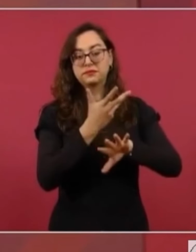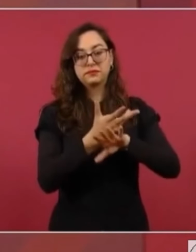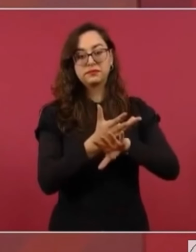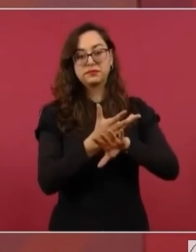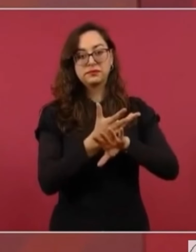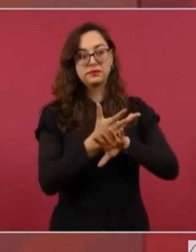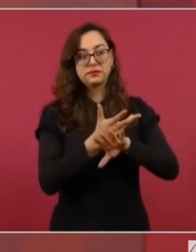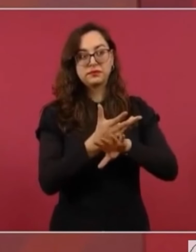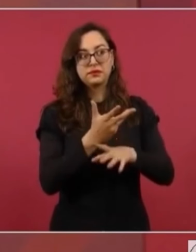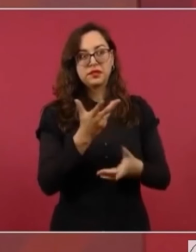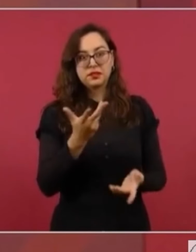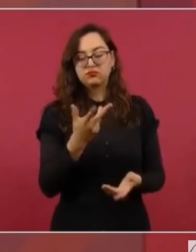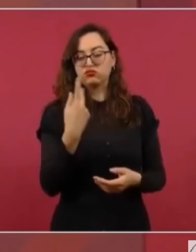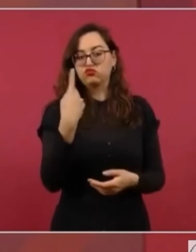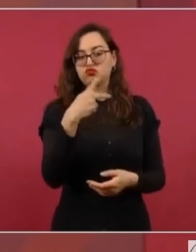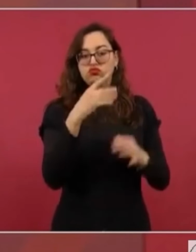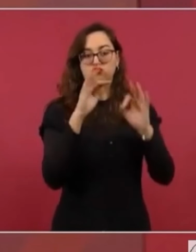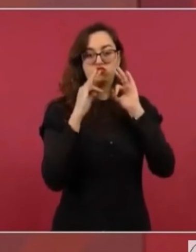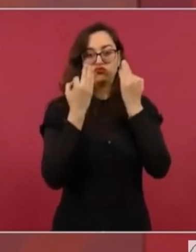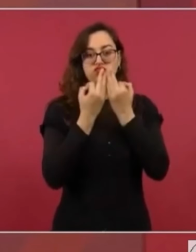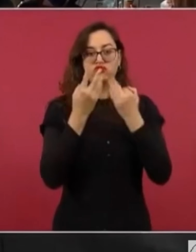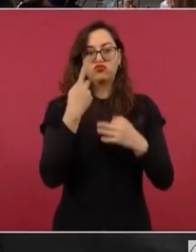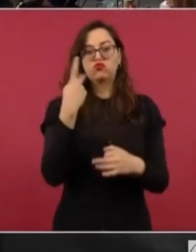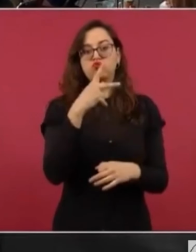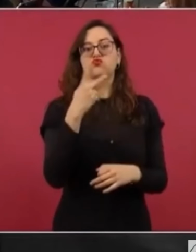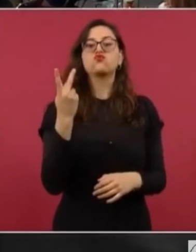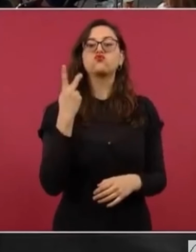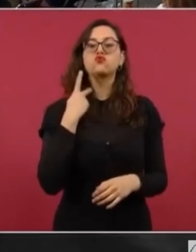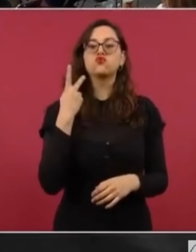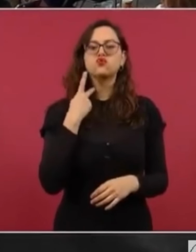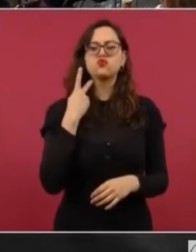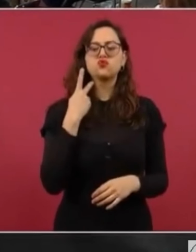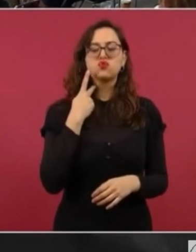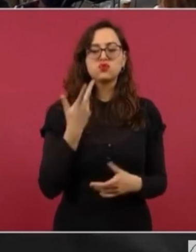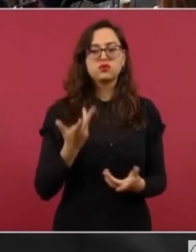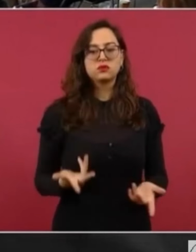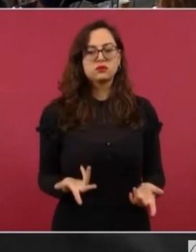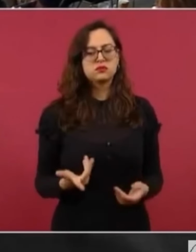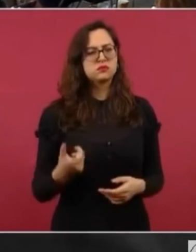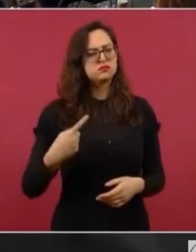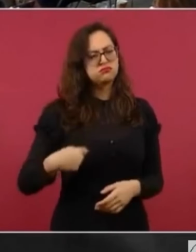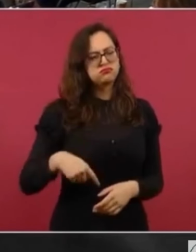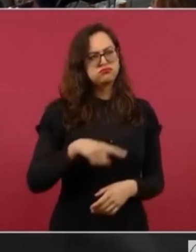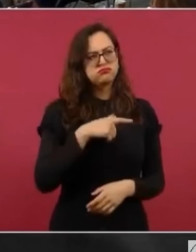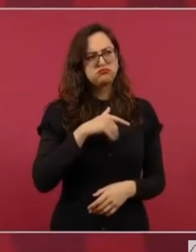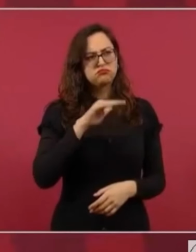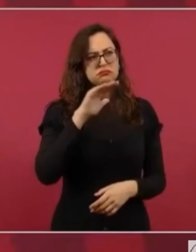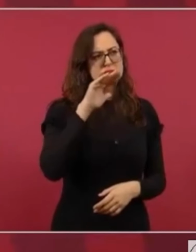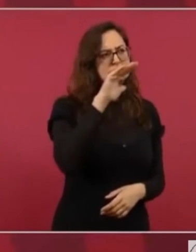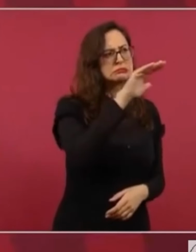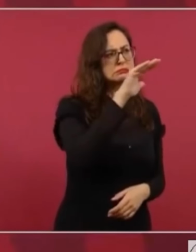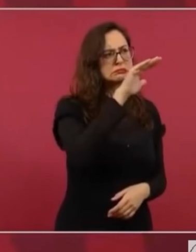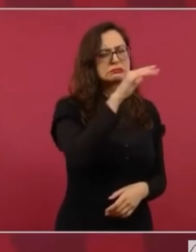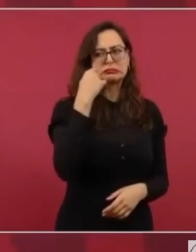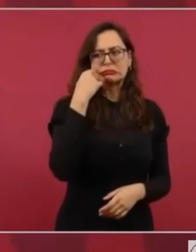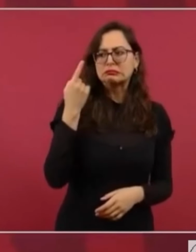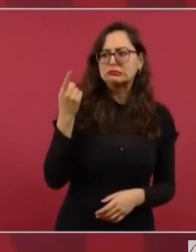les hablamos, les insistimos que hay que apoyar a los países